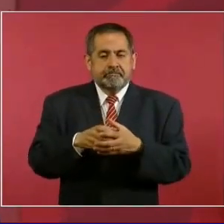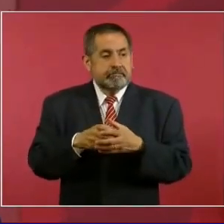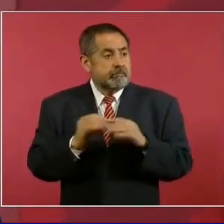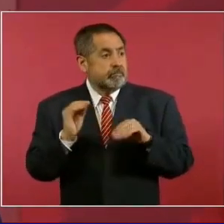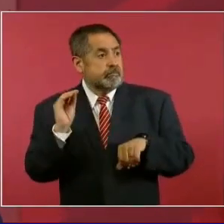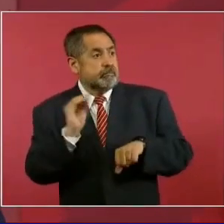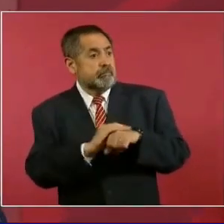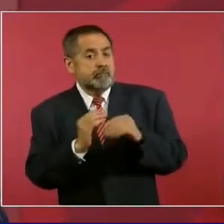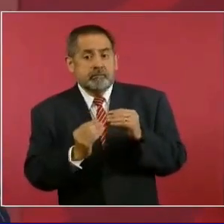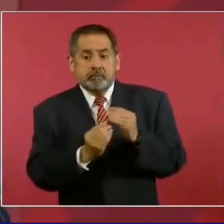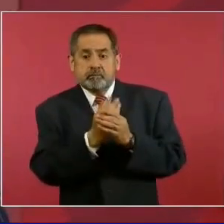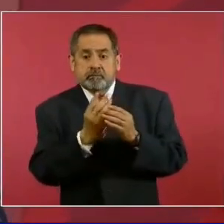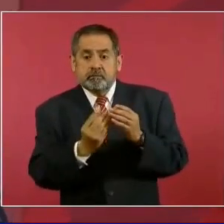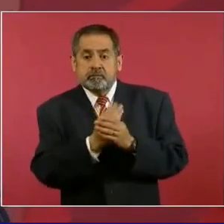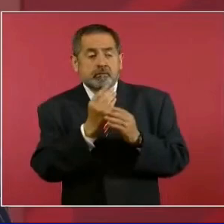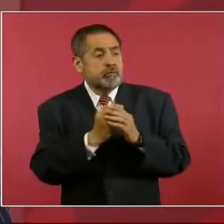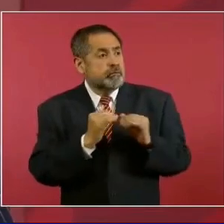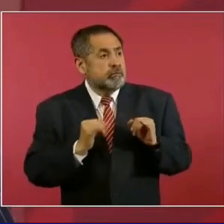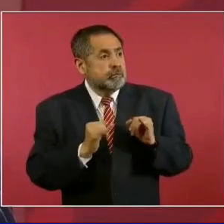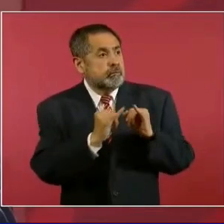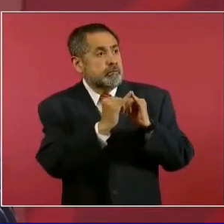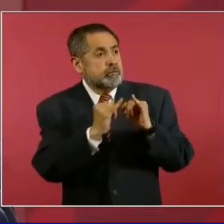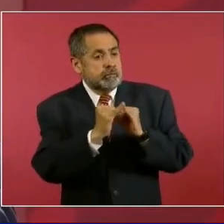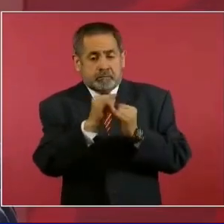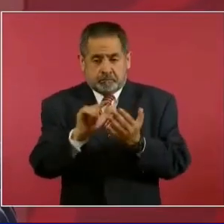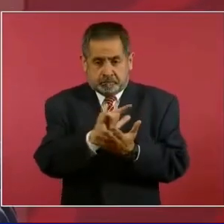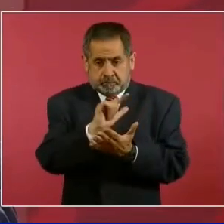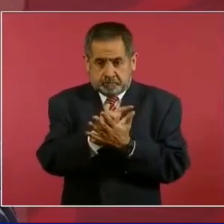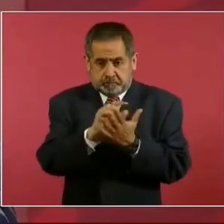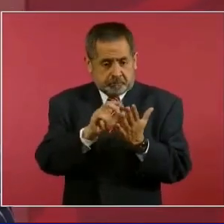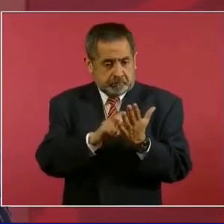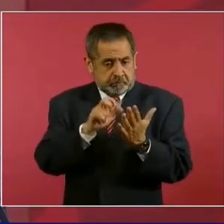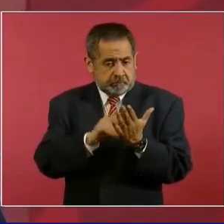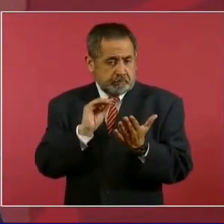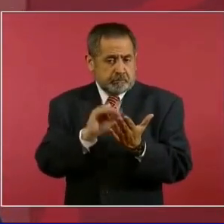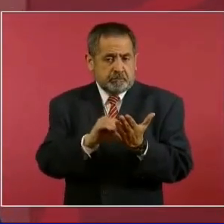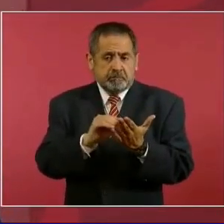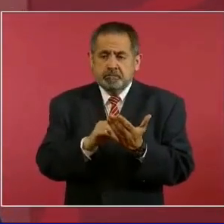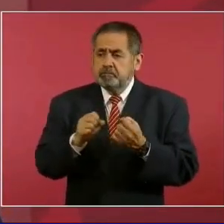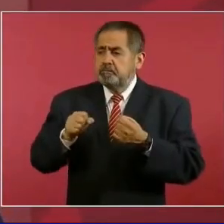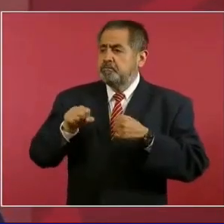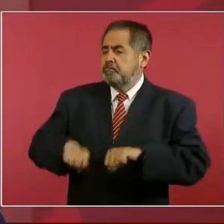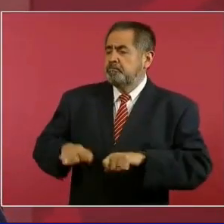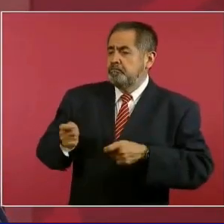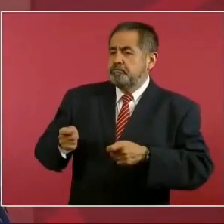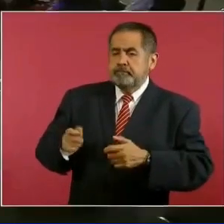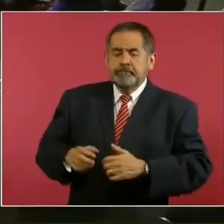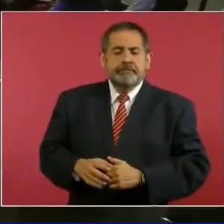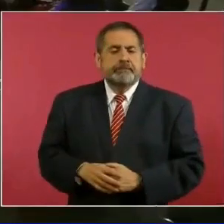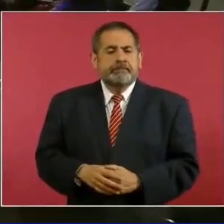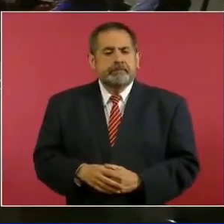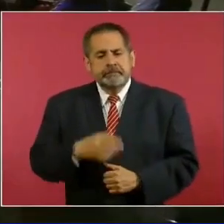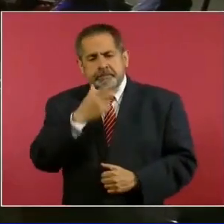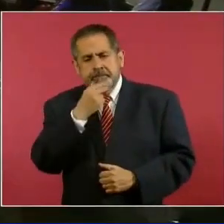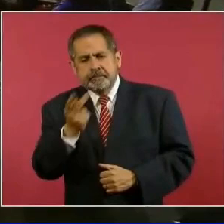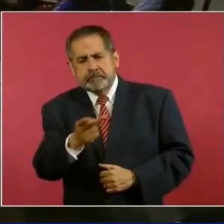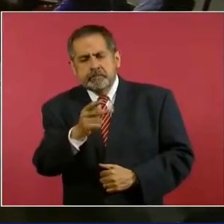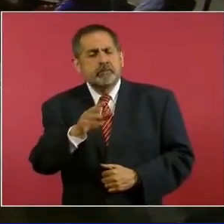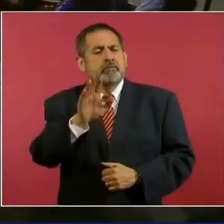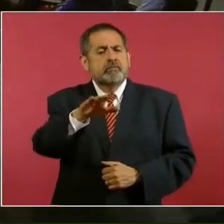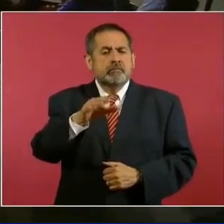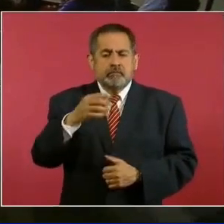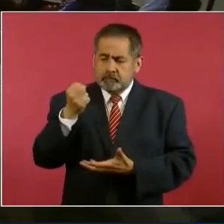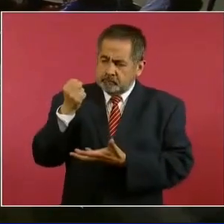todo un andamiaje jurídico para imponerse. Pero el presupuesto sí es de